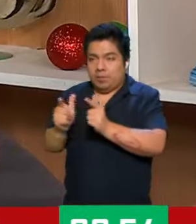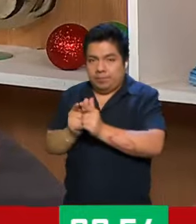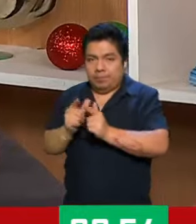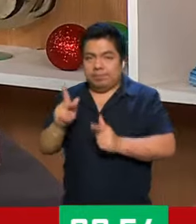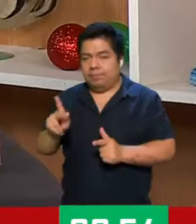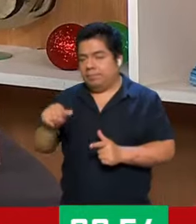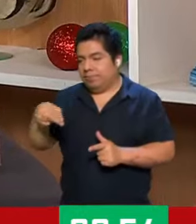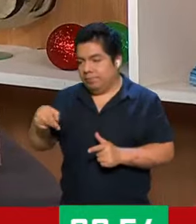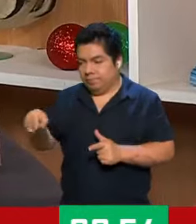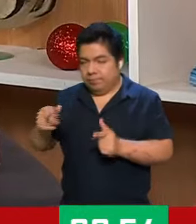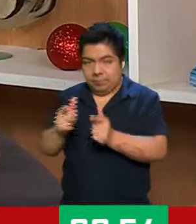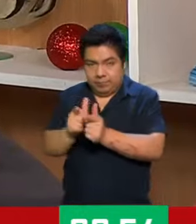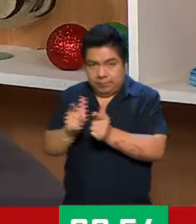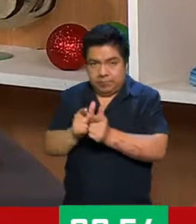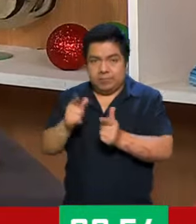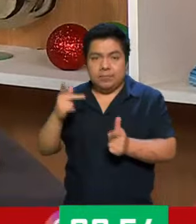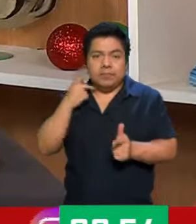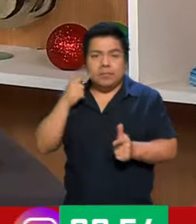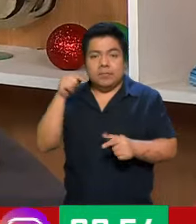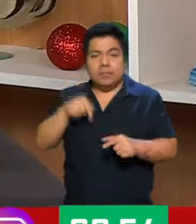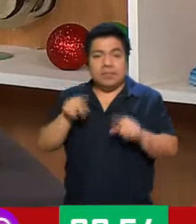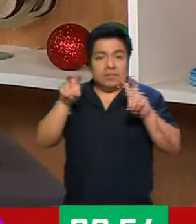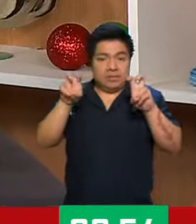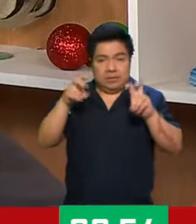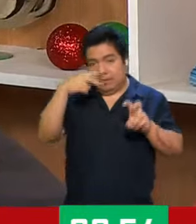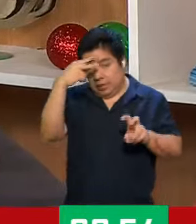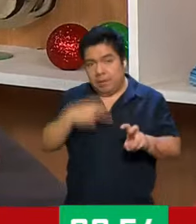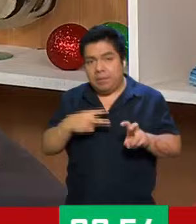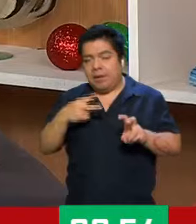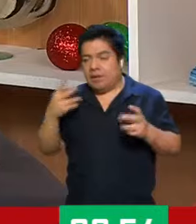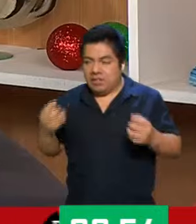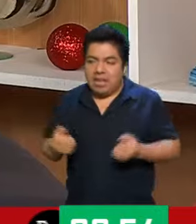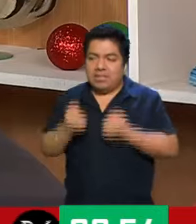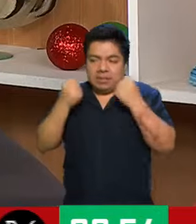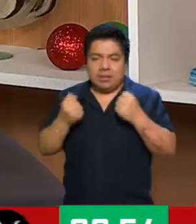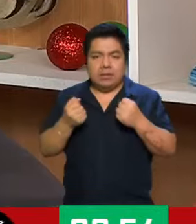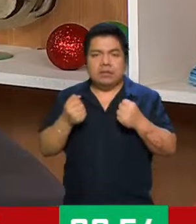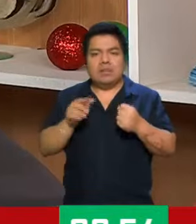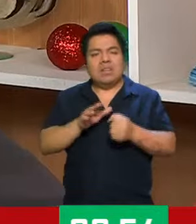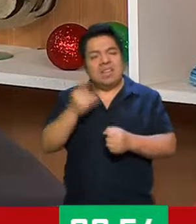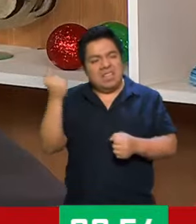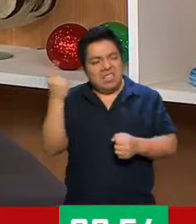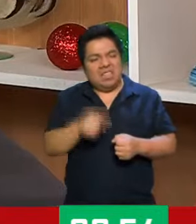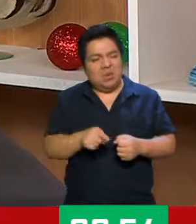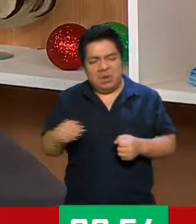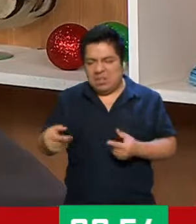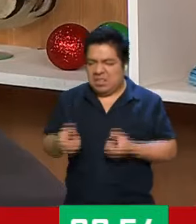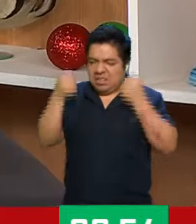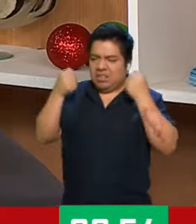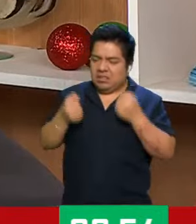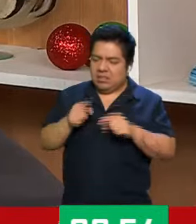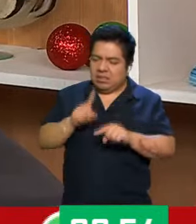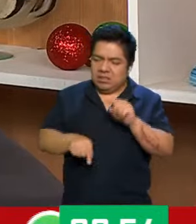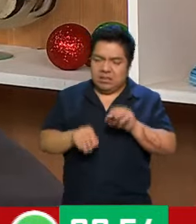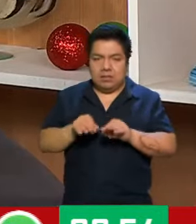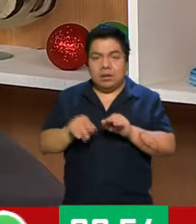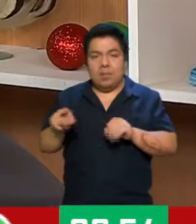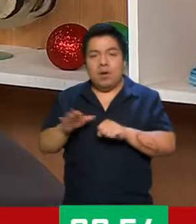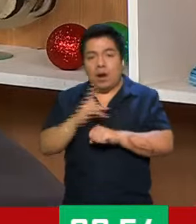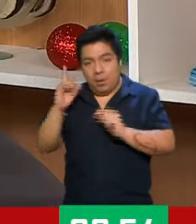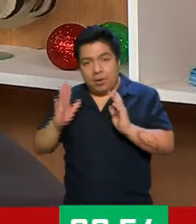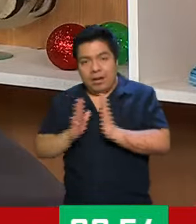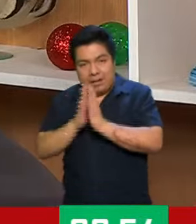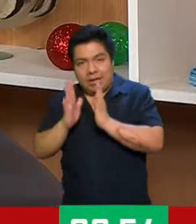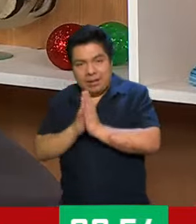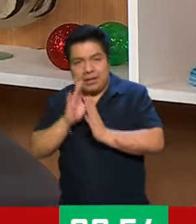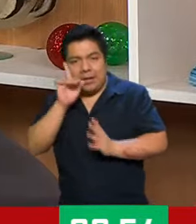Nacional está buscando salvar a México de la dictadura. Pero lo menciono porque una de las participantes fue